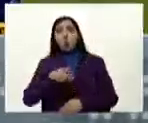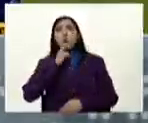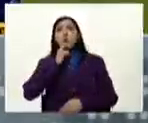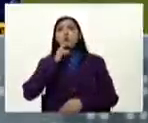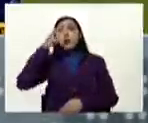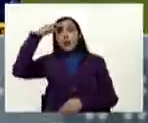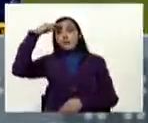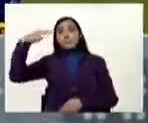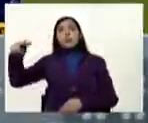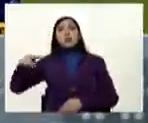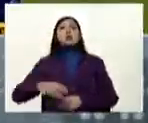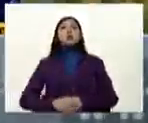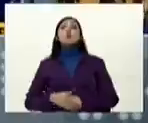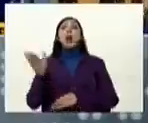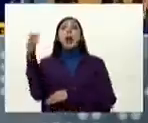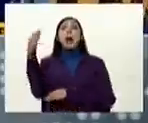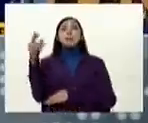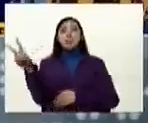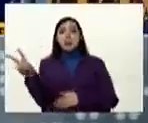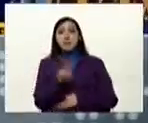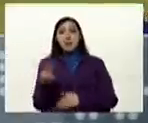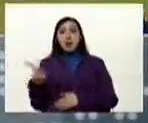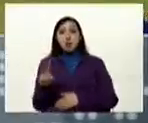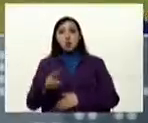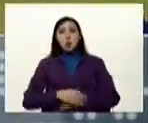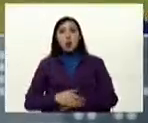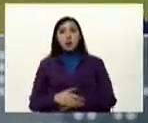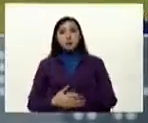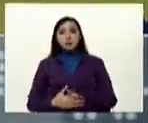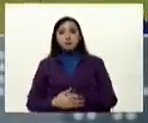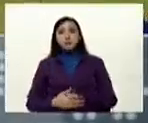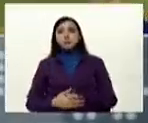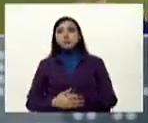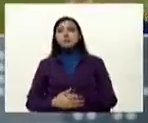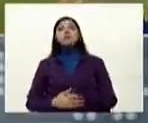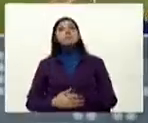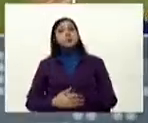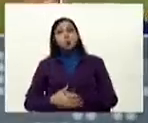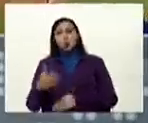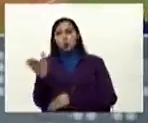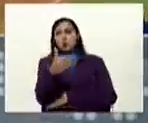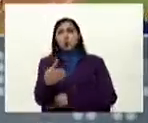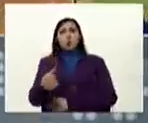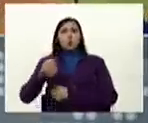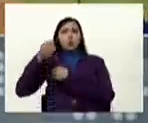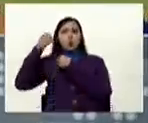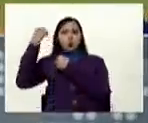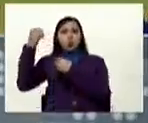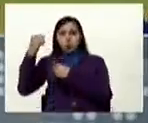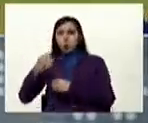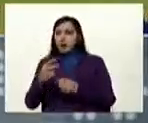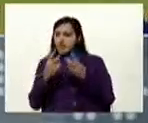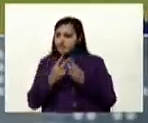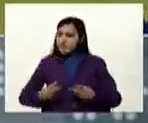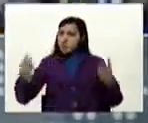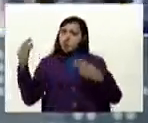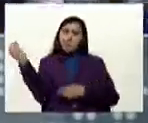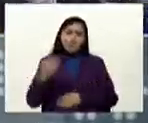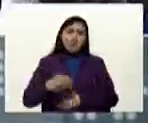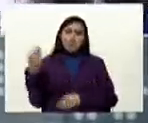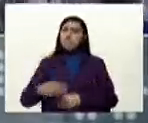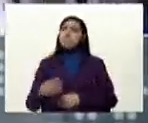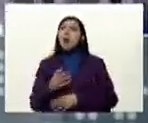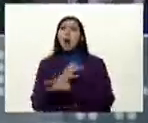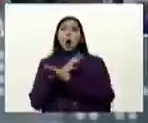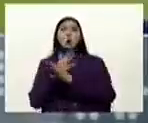Allí está la bandera de Venezuela, cada vez más alta, cada vez más victoriosa,